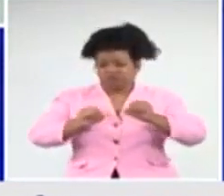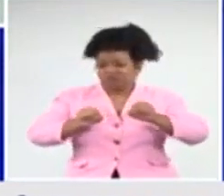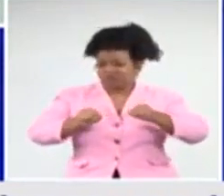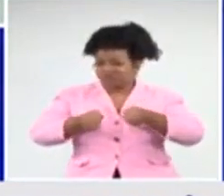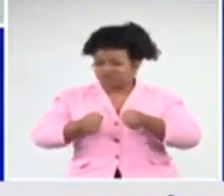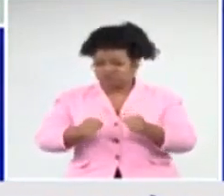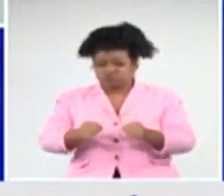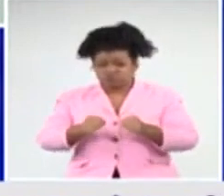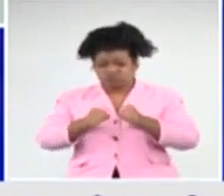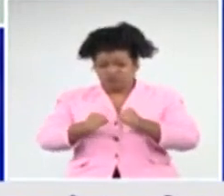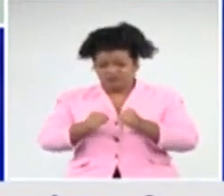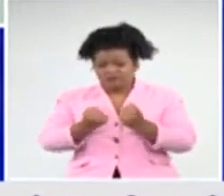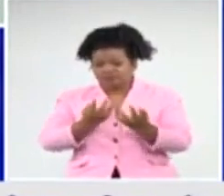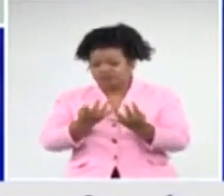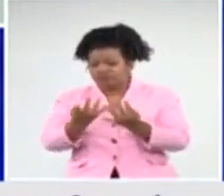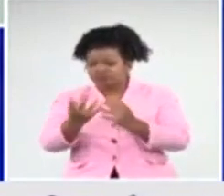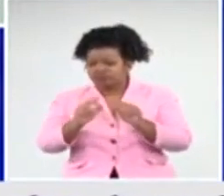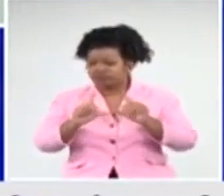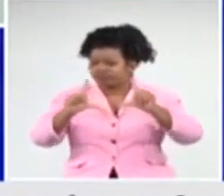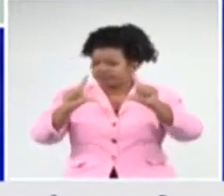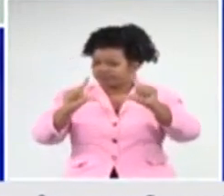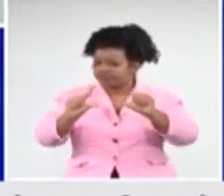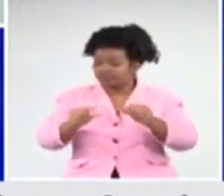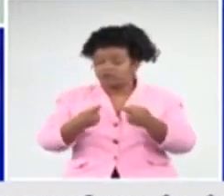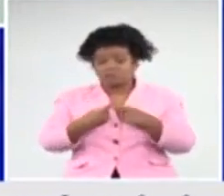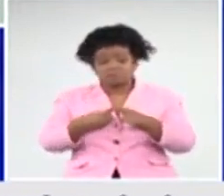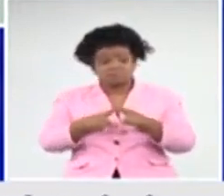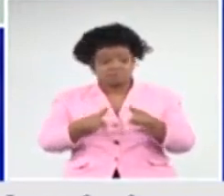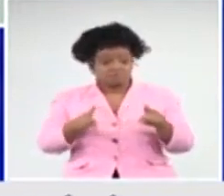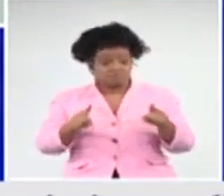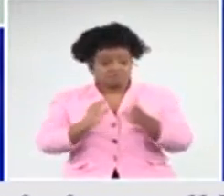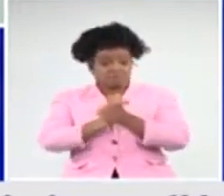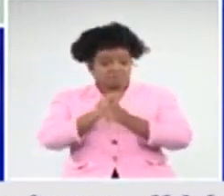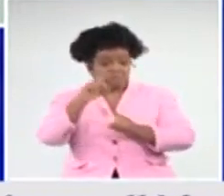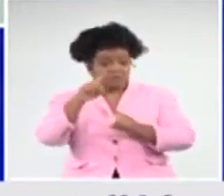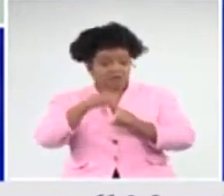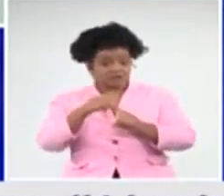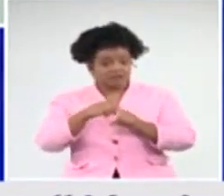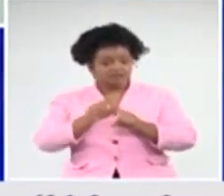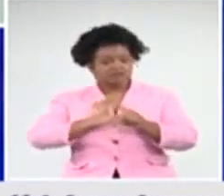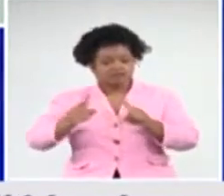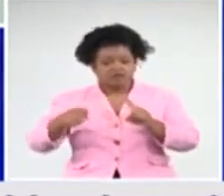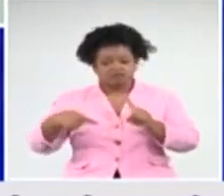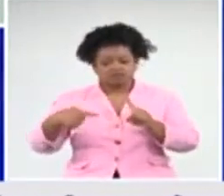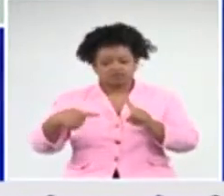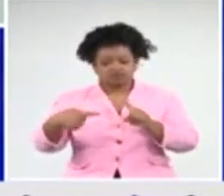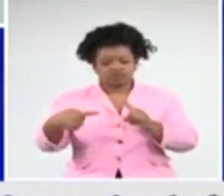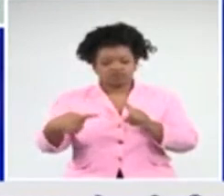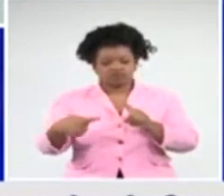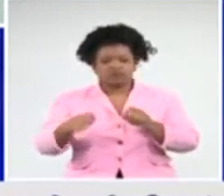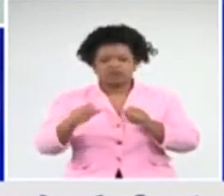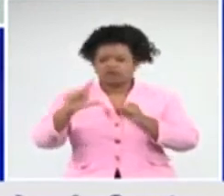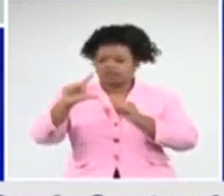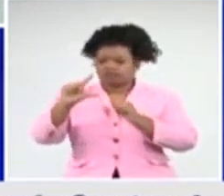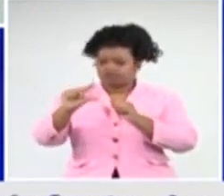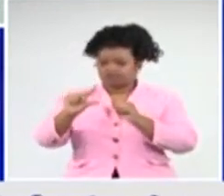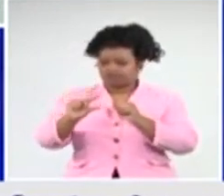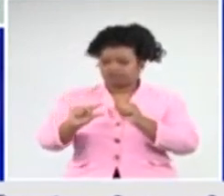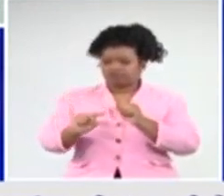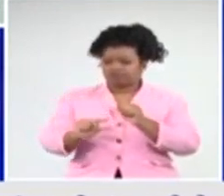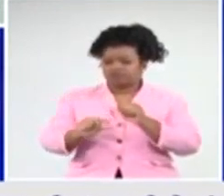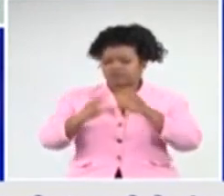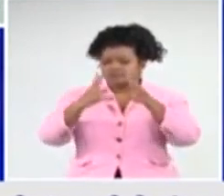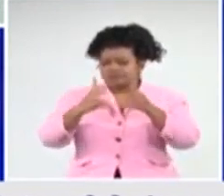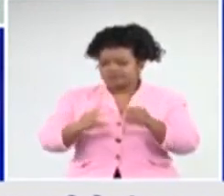movimiento, pero que de todas formas llevamos varios días disminuyendo, cifras pequeñas,